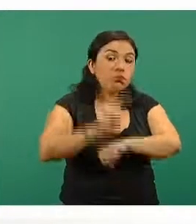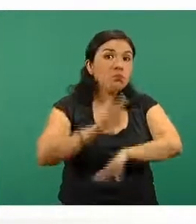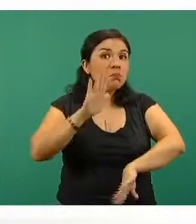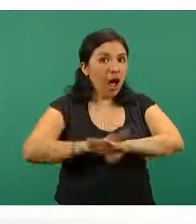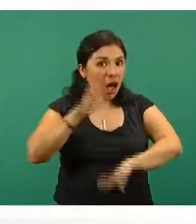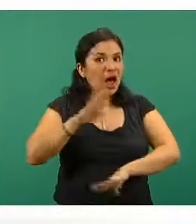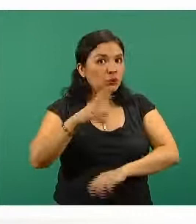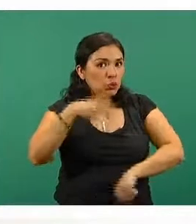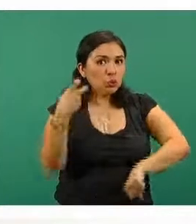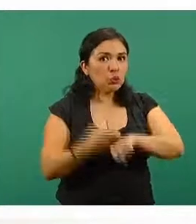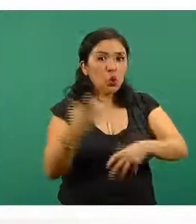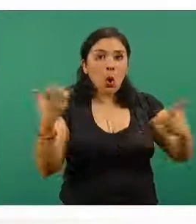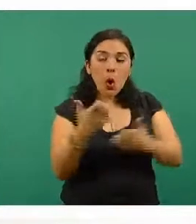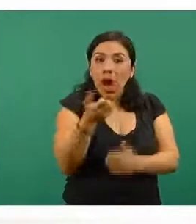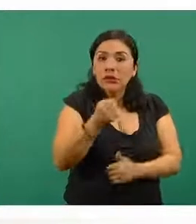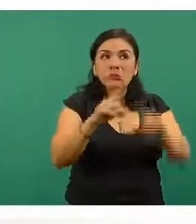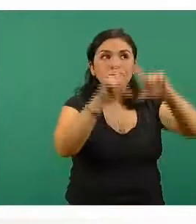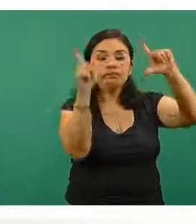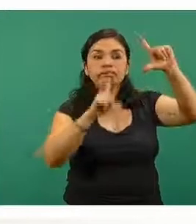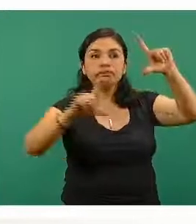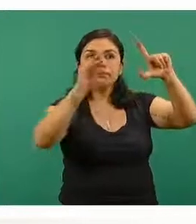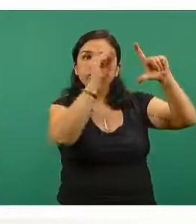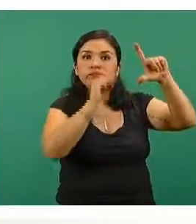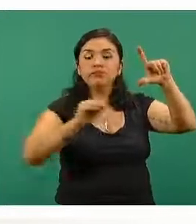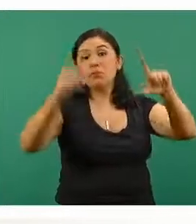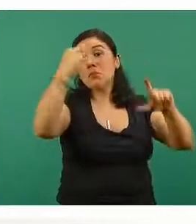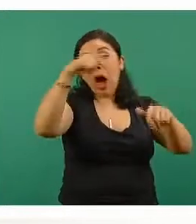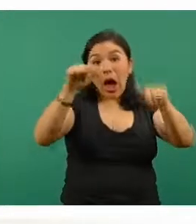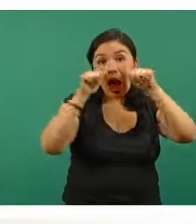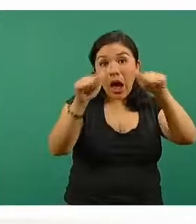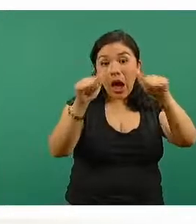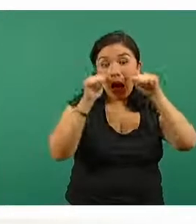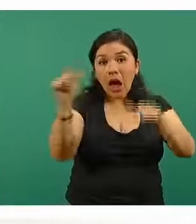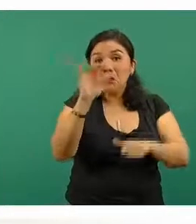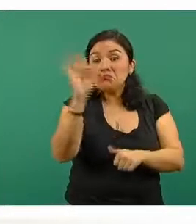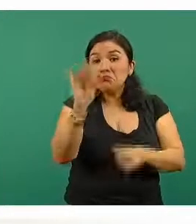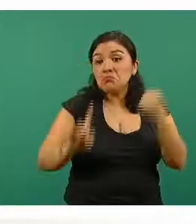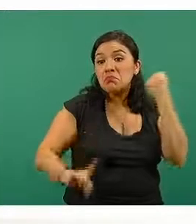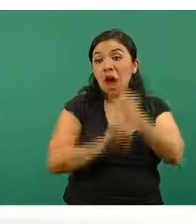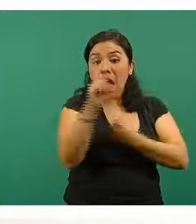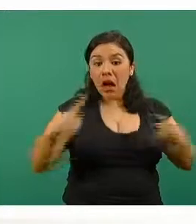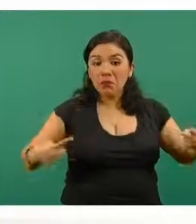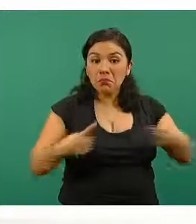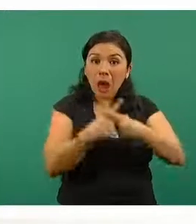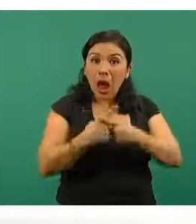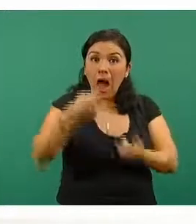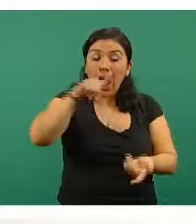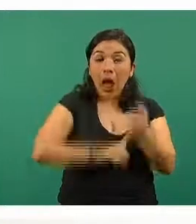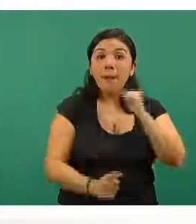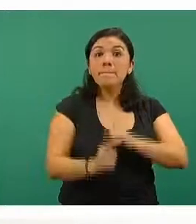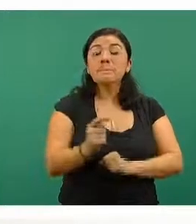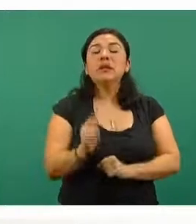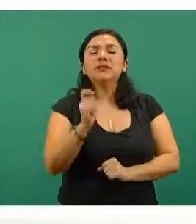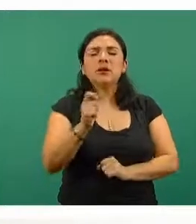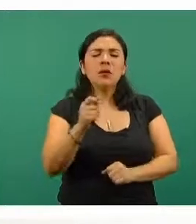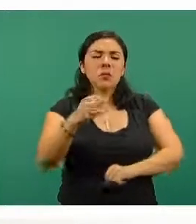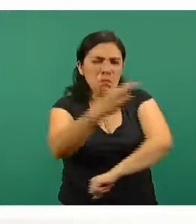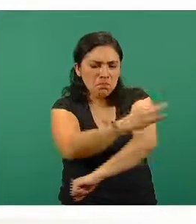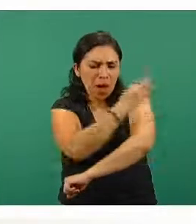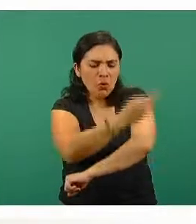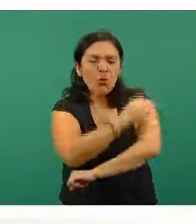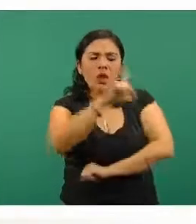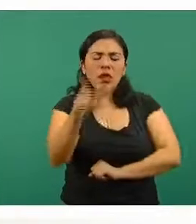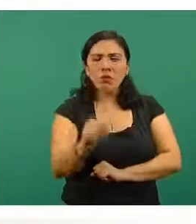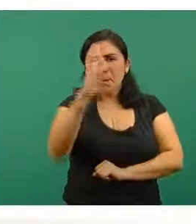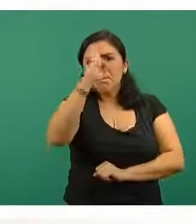tenemos en todo el país, y tanto de los eventos adversos que se presentan en la primera media hora de observación,